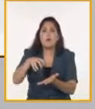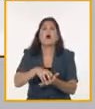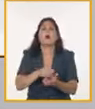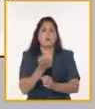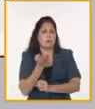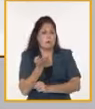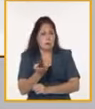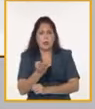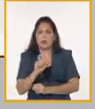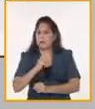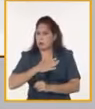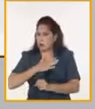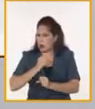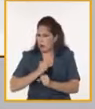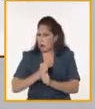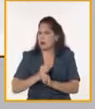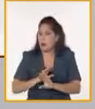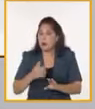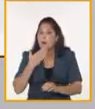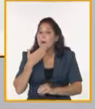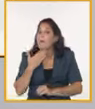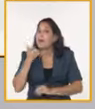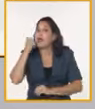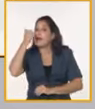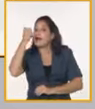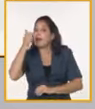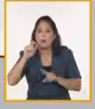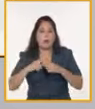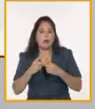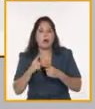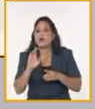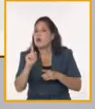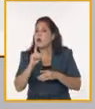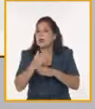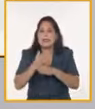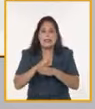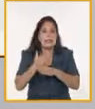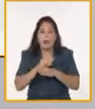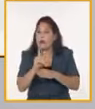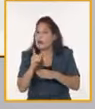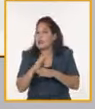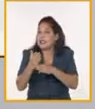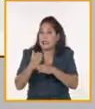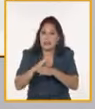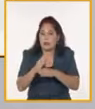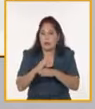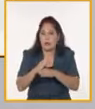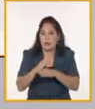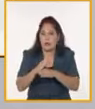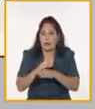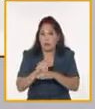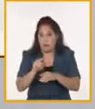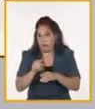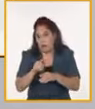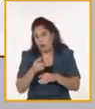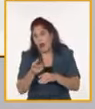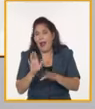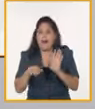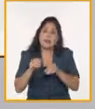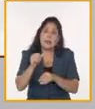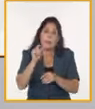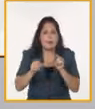solicitud ahora eso es un beneficio Pero eso no significa que también ha sido otra de las cuestiones que se han ha traído como un cierta